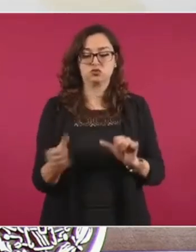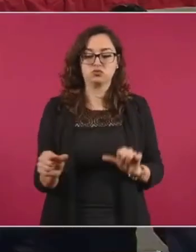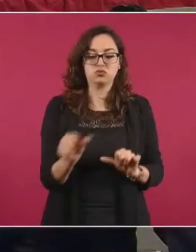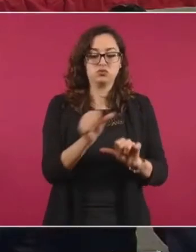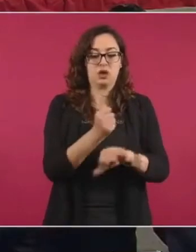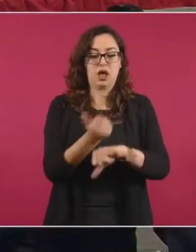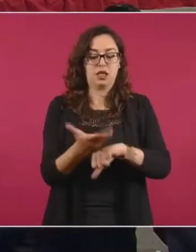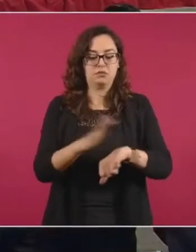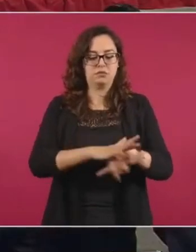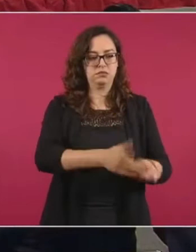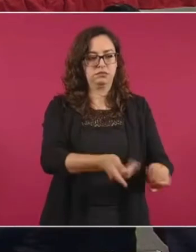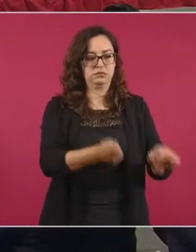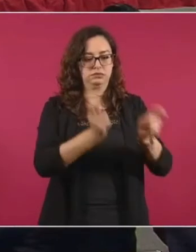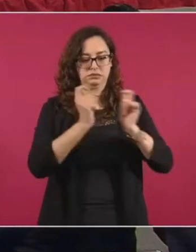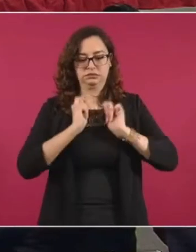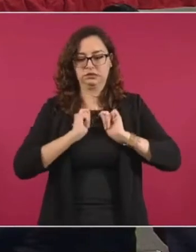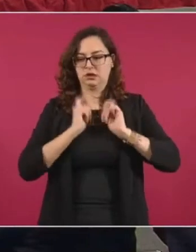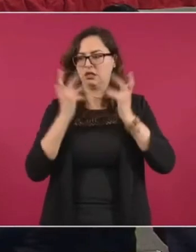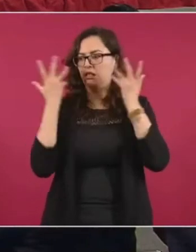adeudos